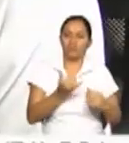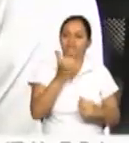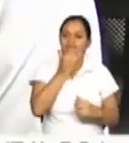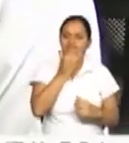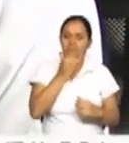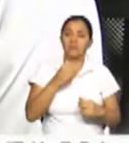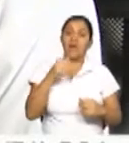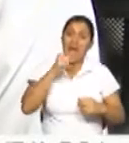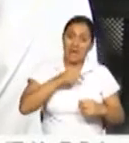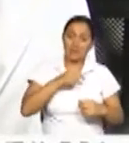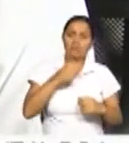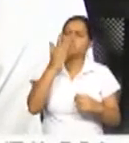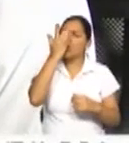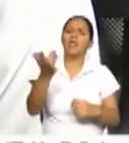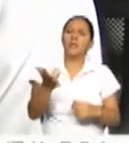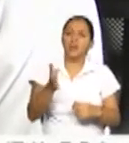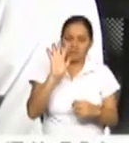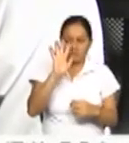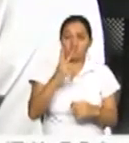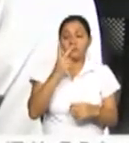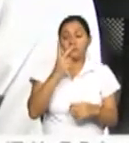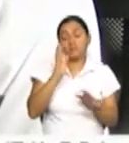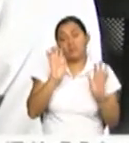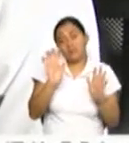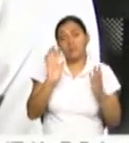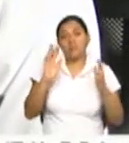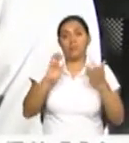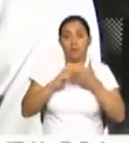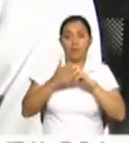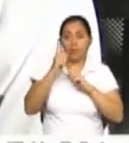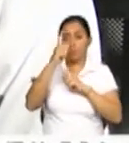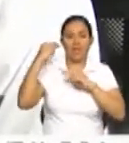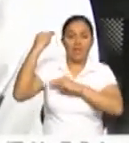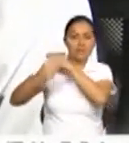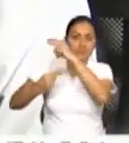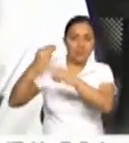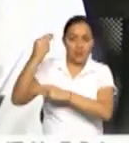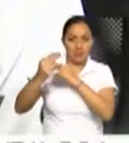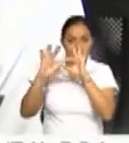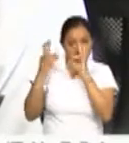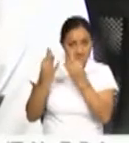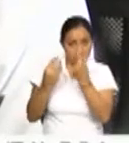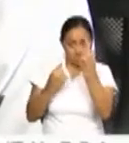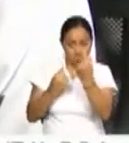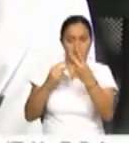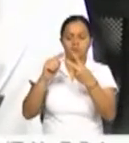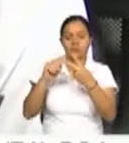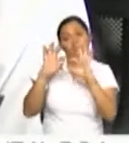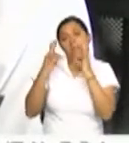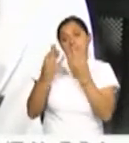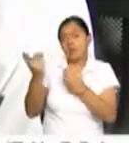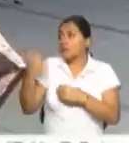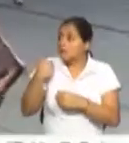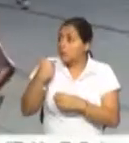Está comprobado de que existe un factor herencial en lo que es fundamentalmente las familias que